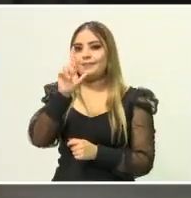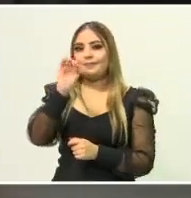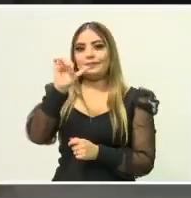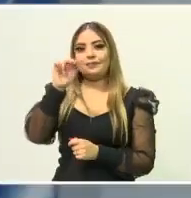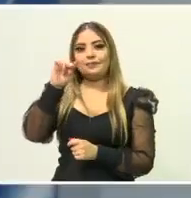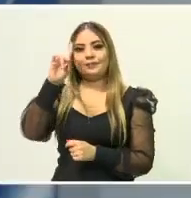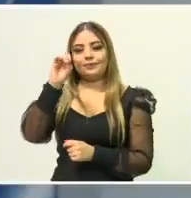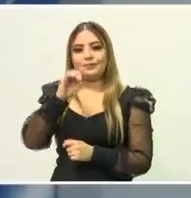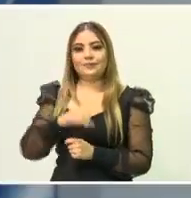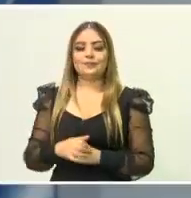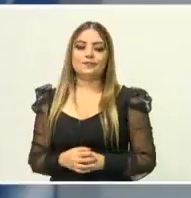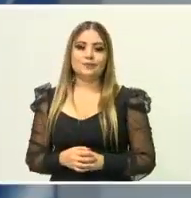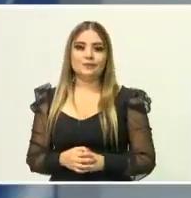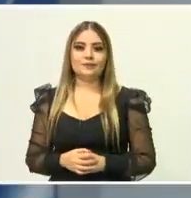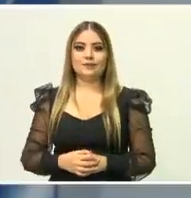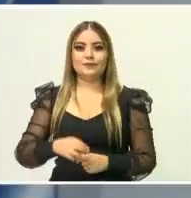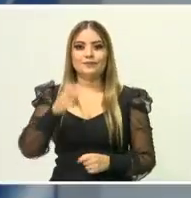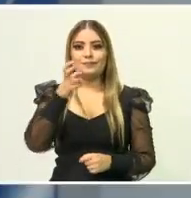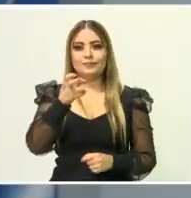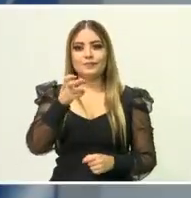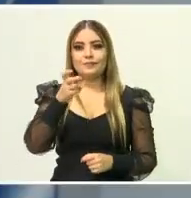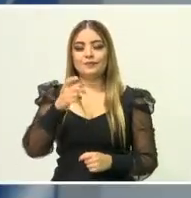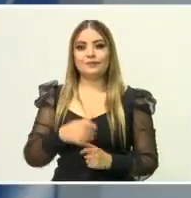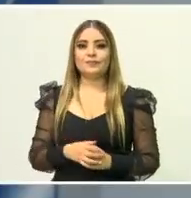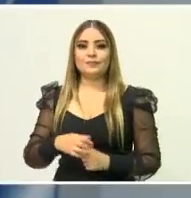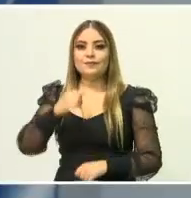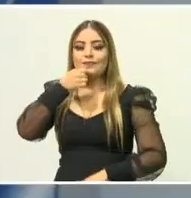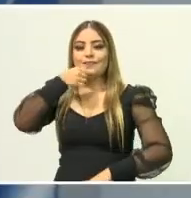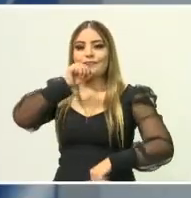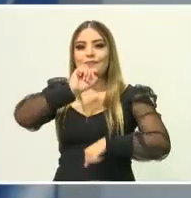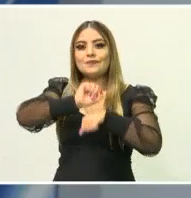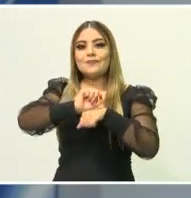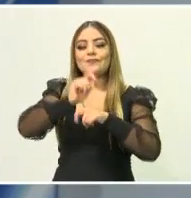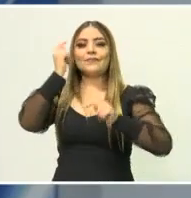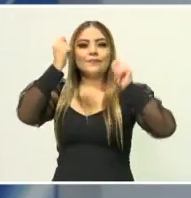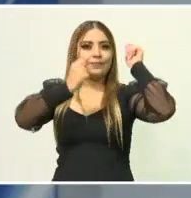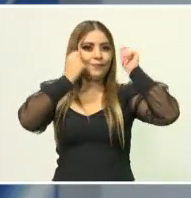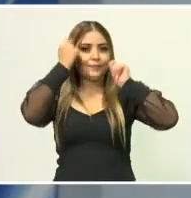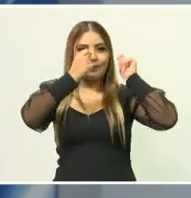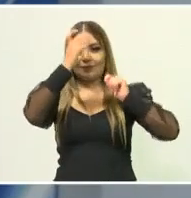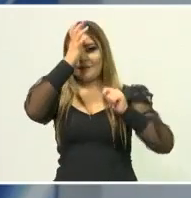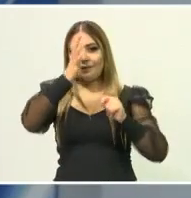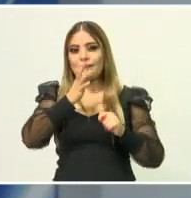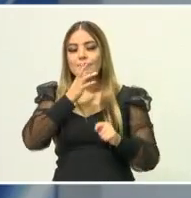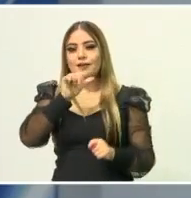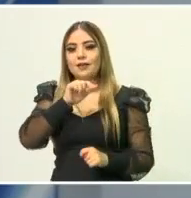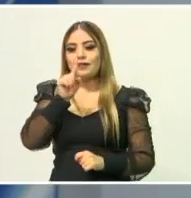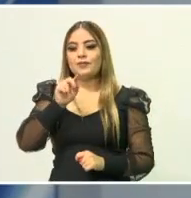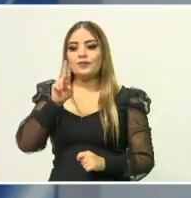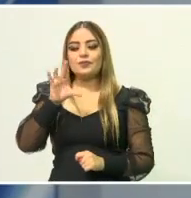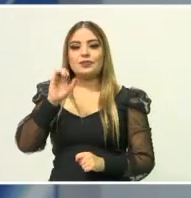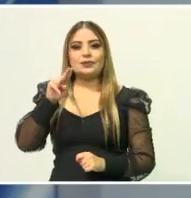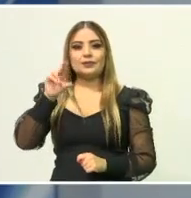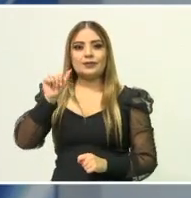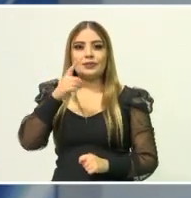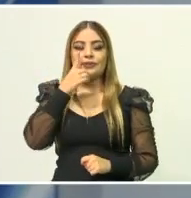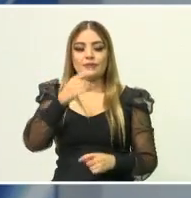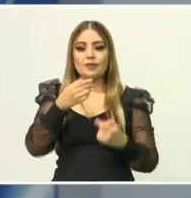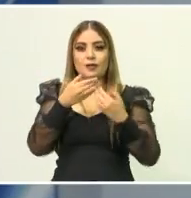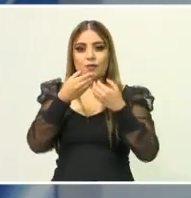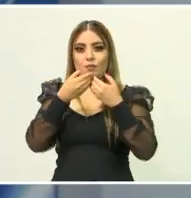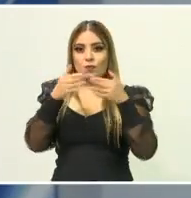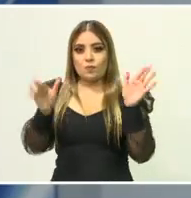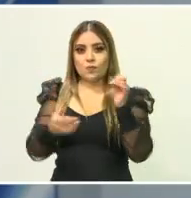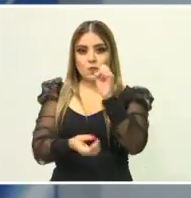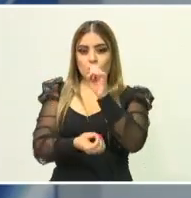Guevara en ese sentido la secretaria de turismo en Coahuila Azucena Ramos dijo que la apertura del vuelo Torreón